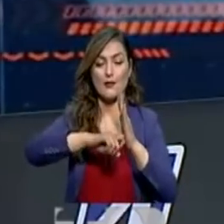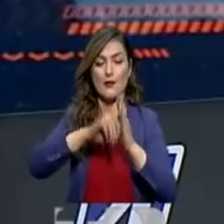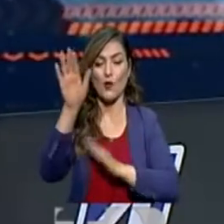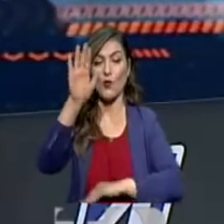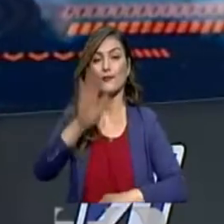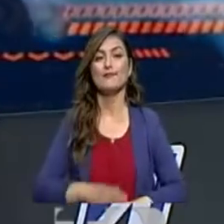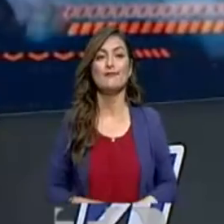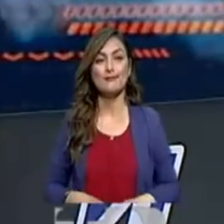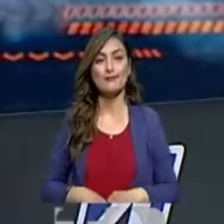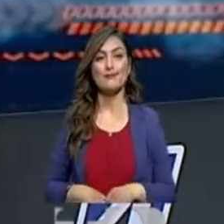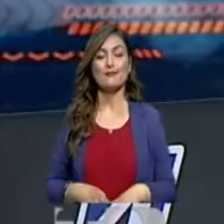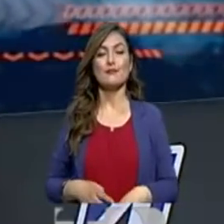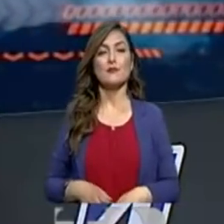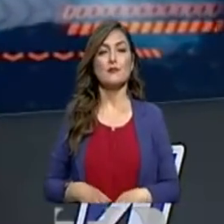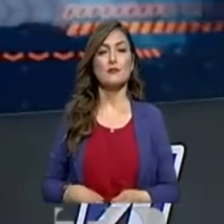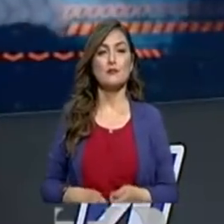Hola, Carlos, tú sigues.